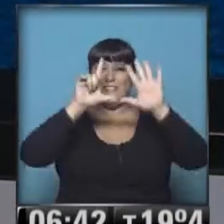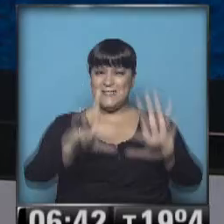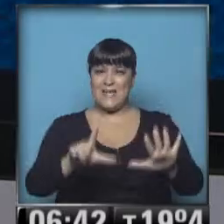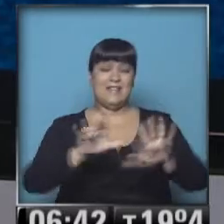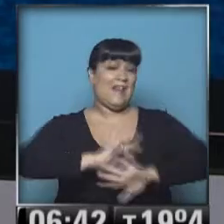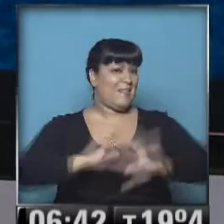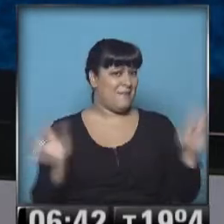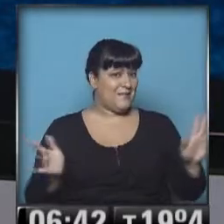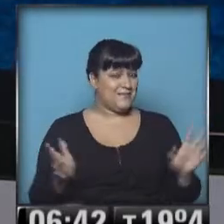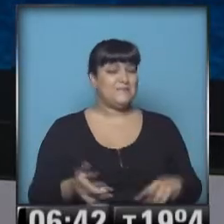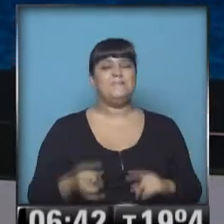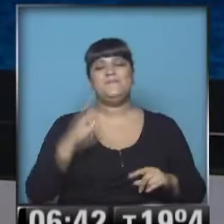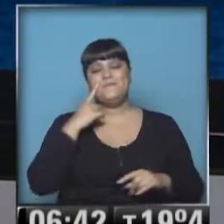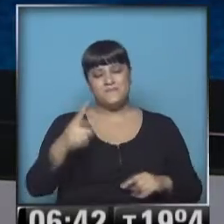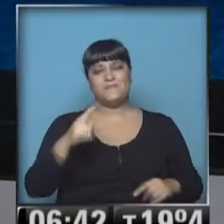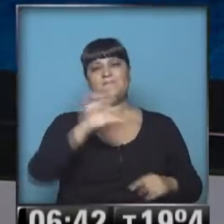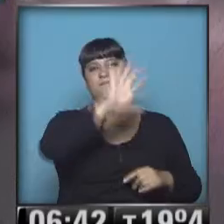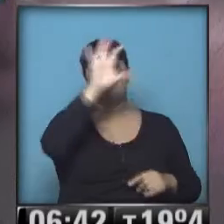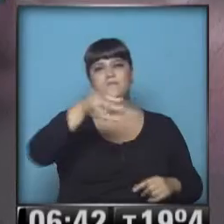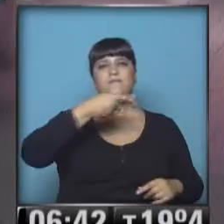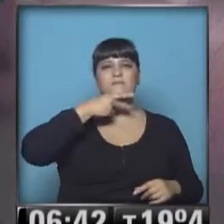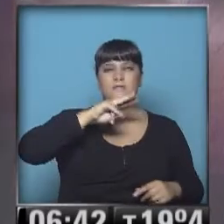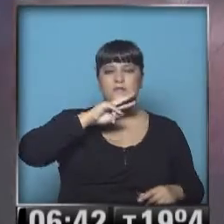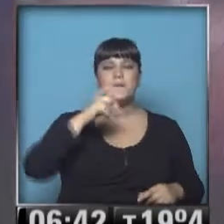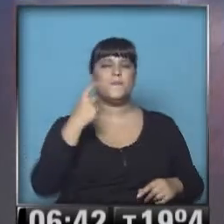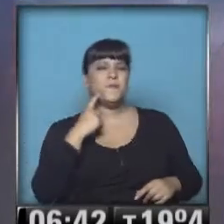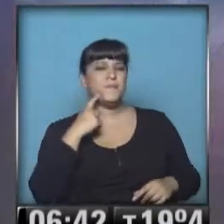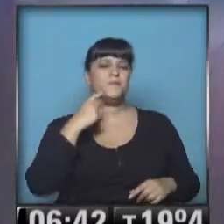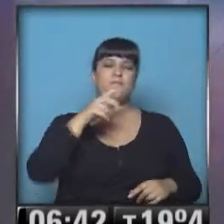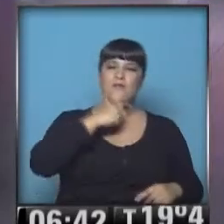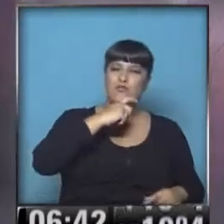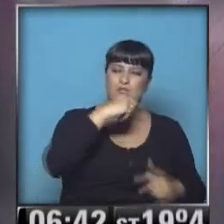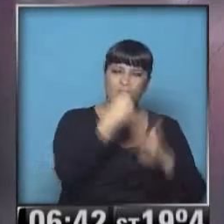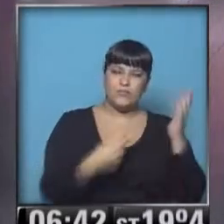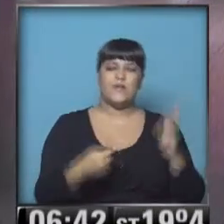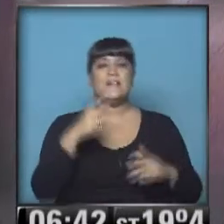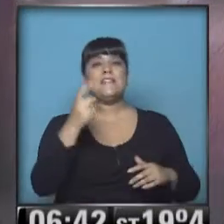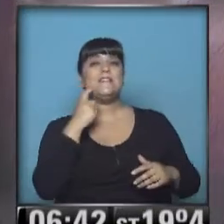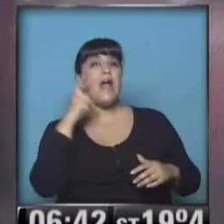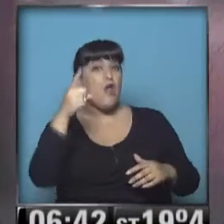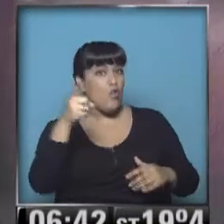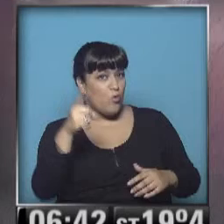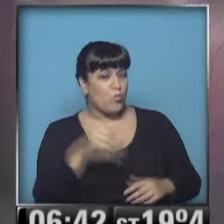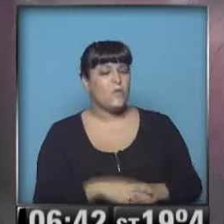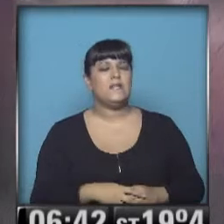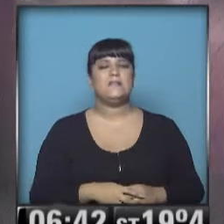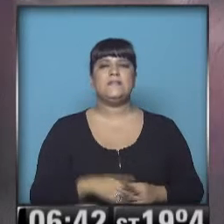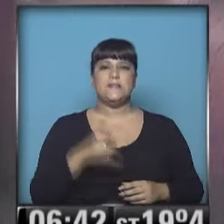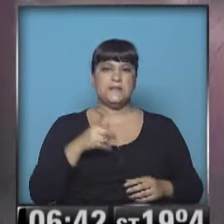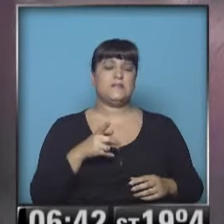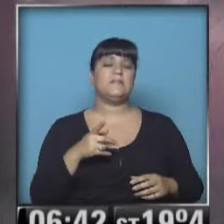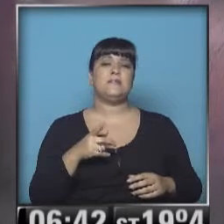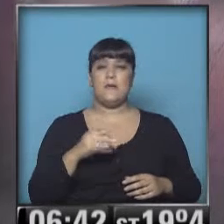nada más. Vamos a Cuyo, en San Luis, en Villa Reynolds, en la madrugada, un poquito más